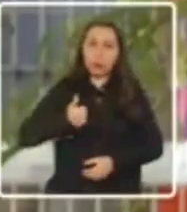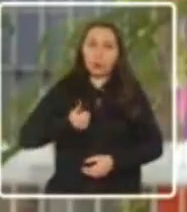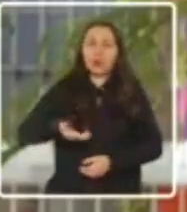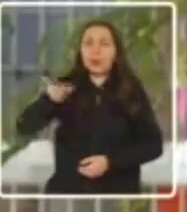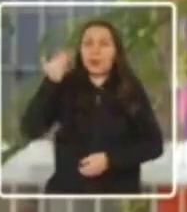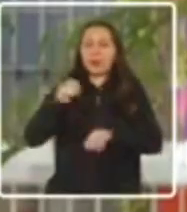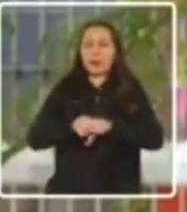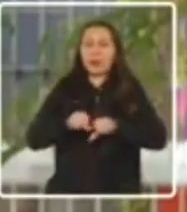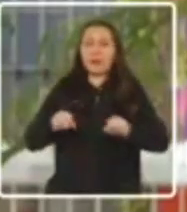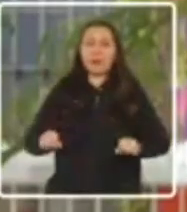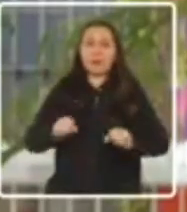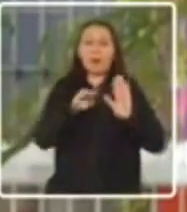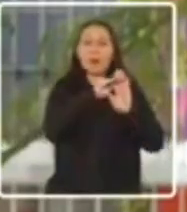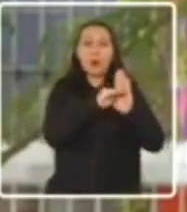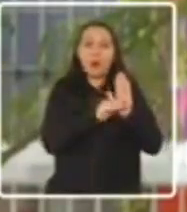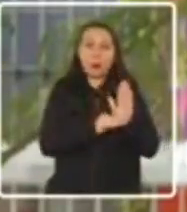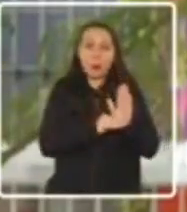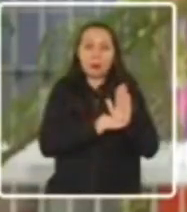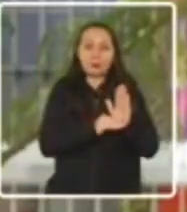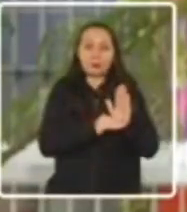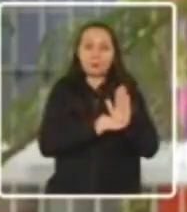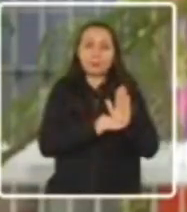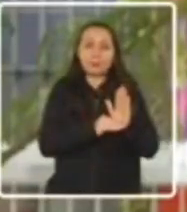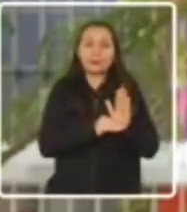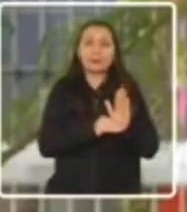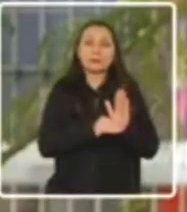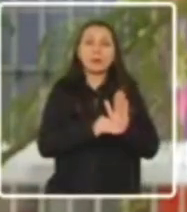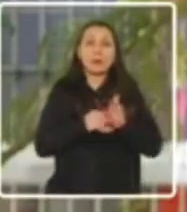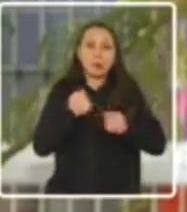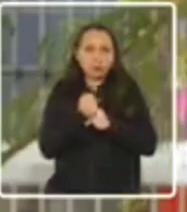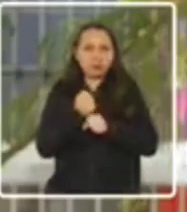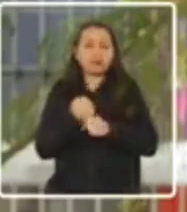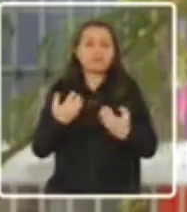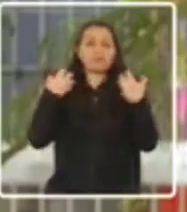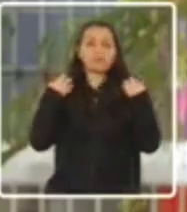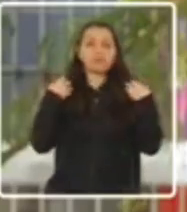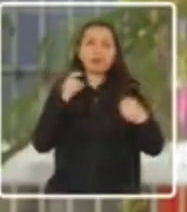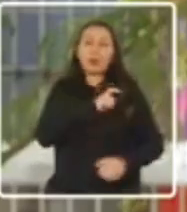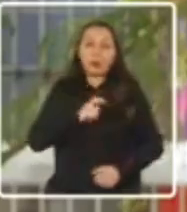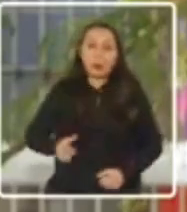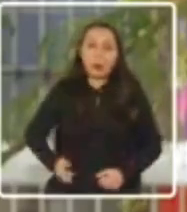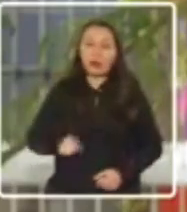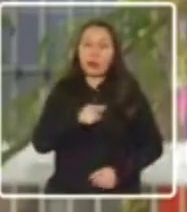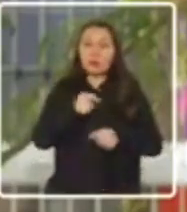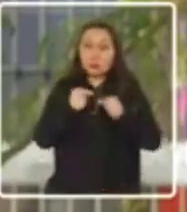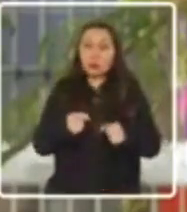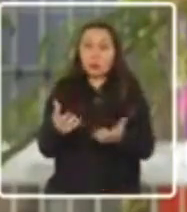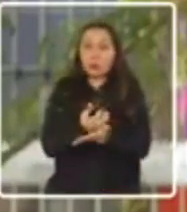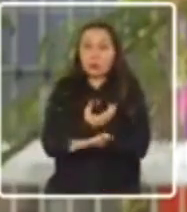lo que comprometimos en nuestro programa y en el desempeño y tarea del gobierno. Y esto es